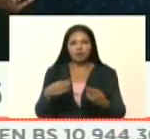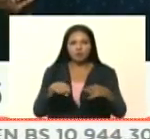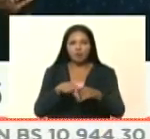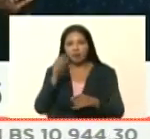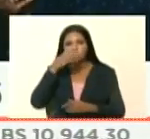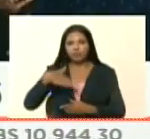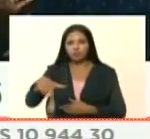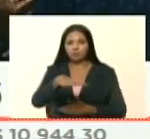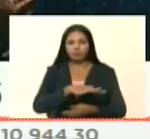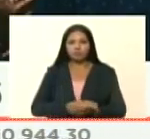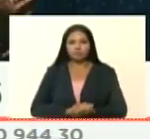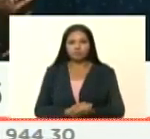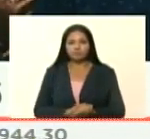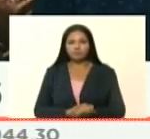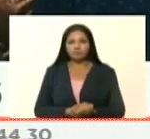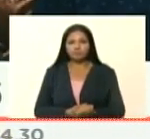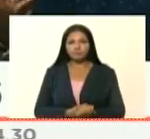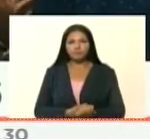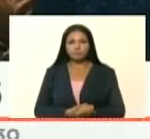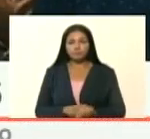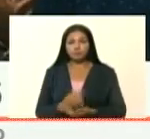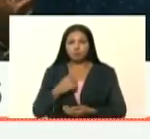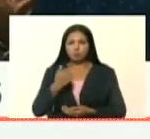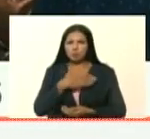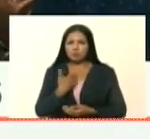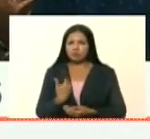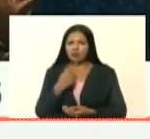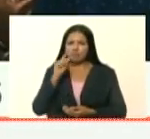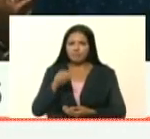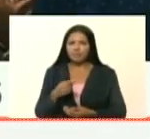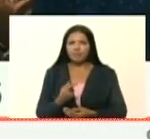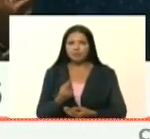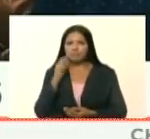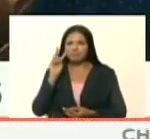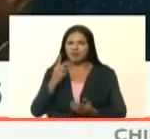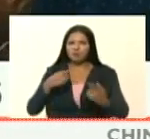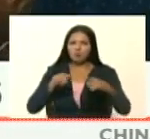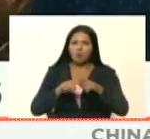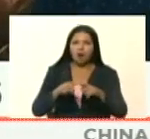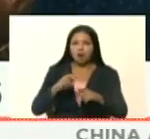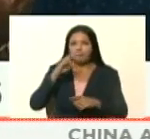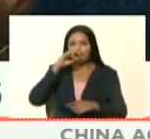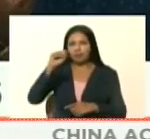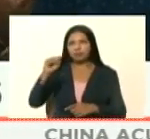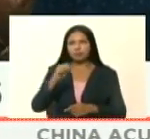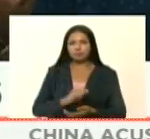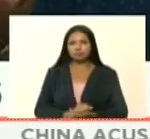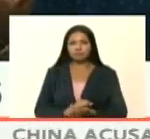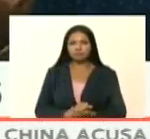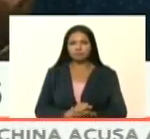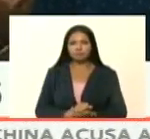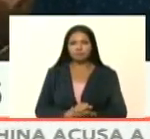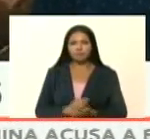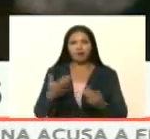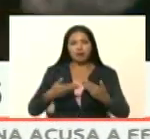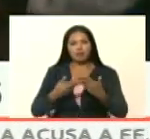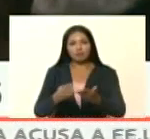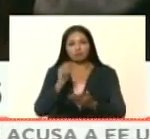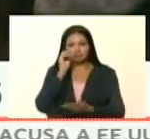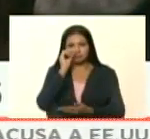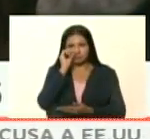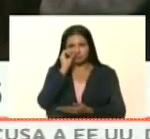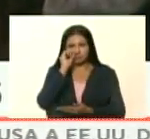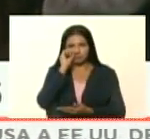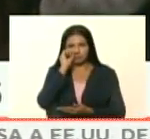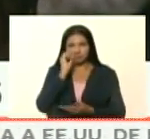pueblos. Yo quisiera además destacar que el presidente Maduro les ha entregado como un